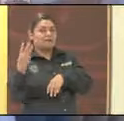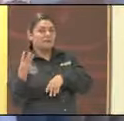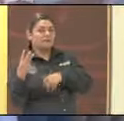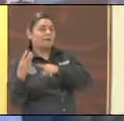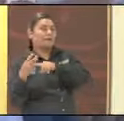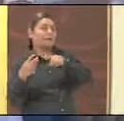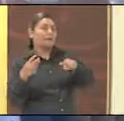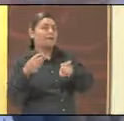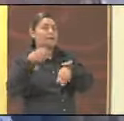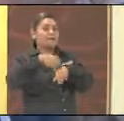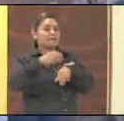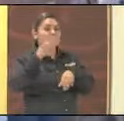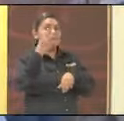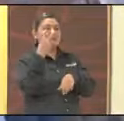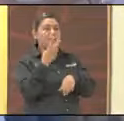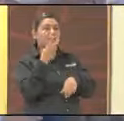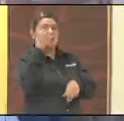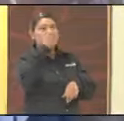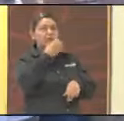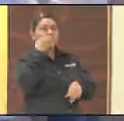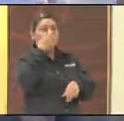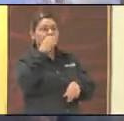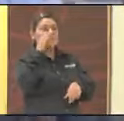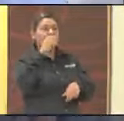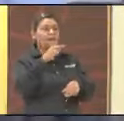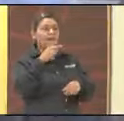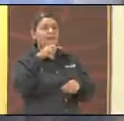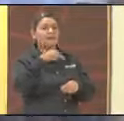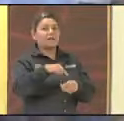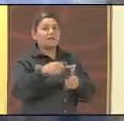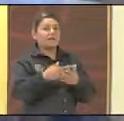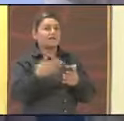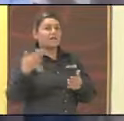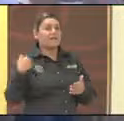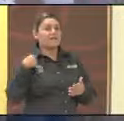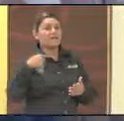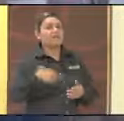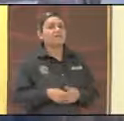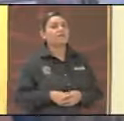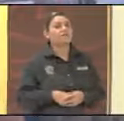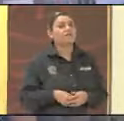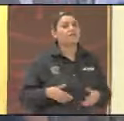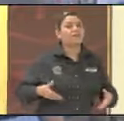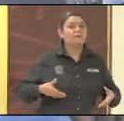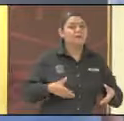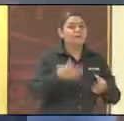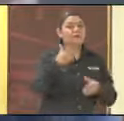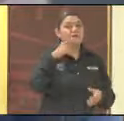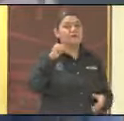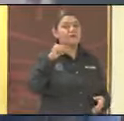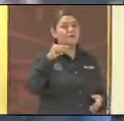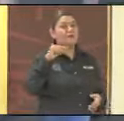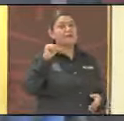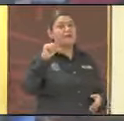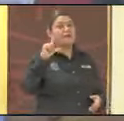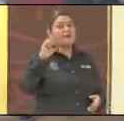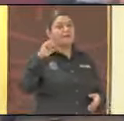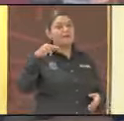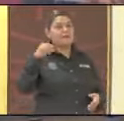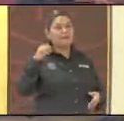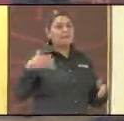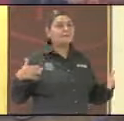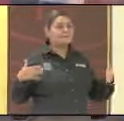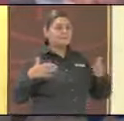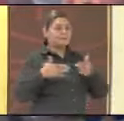sector 2, que va derechito a la escuela de Emiliano Carranza, que está aquí atrás de donde estamos ahorita, la calle Galeana. Eso también lo vamos a